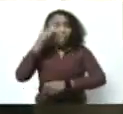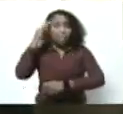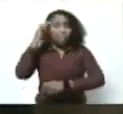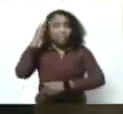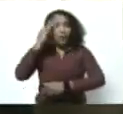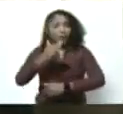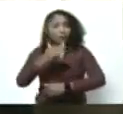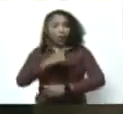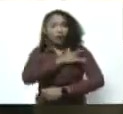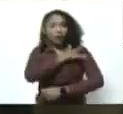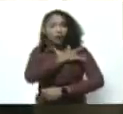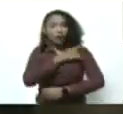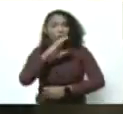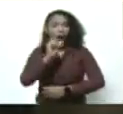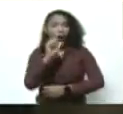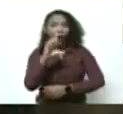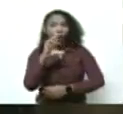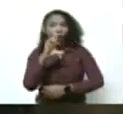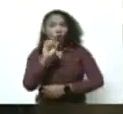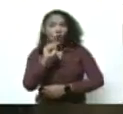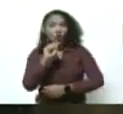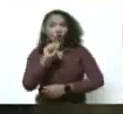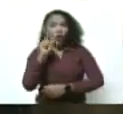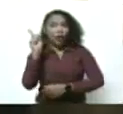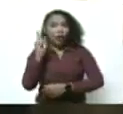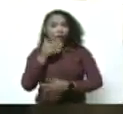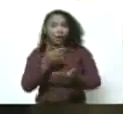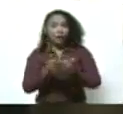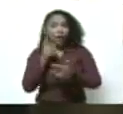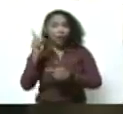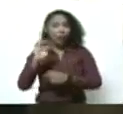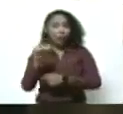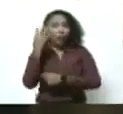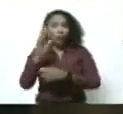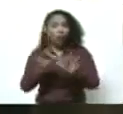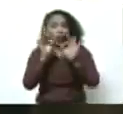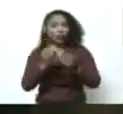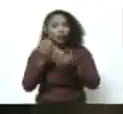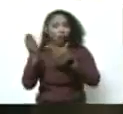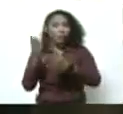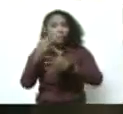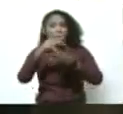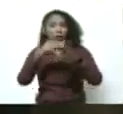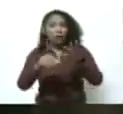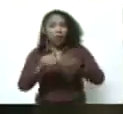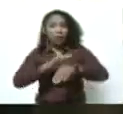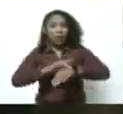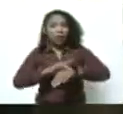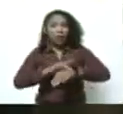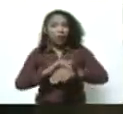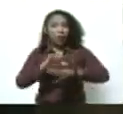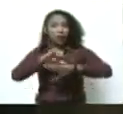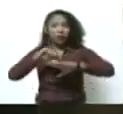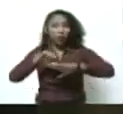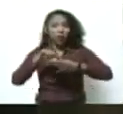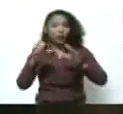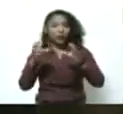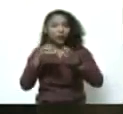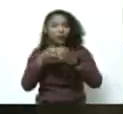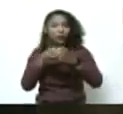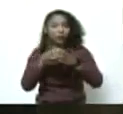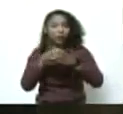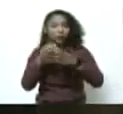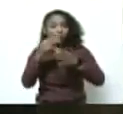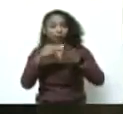Universitario, doctor Carlos Arbelo, agradecer esta cuarta entrega de material médico, quirúrgico y equipos,